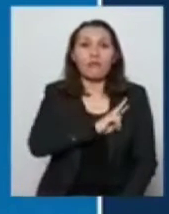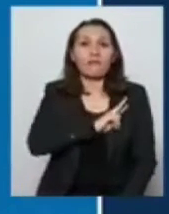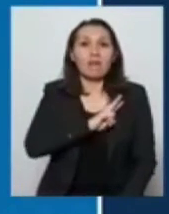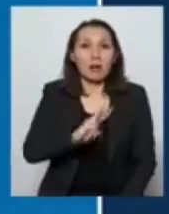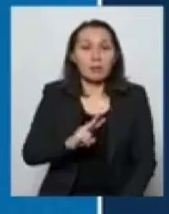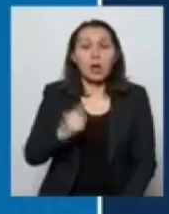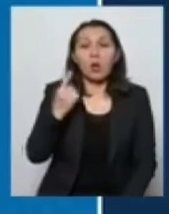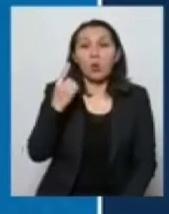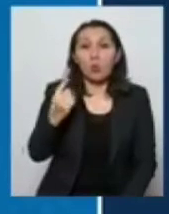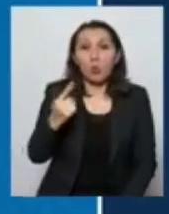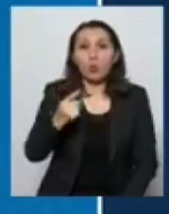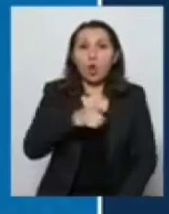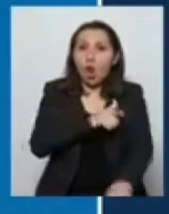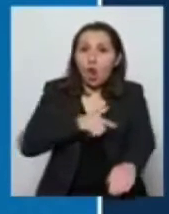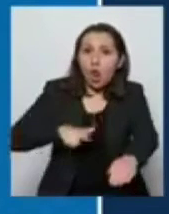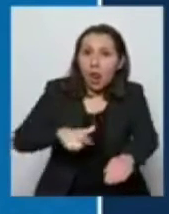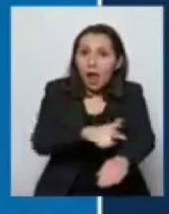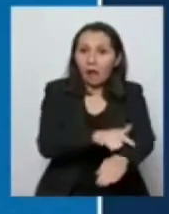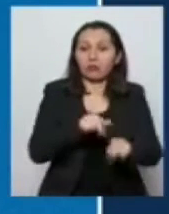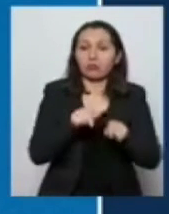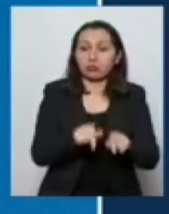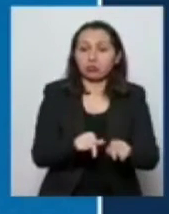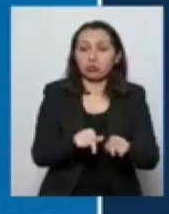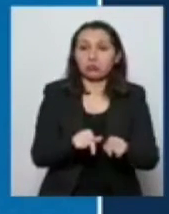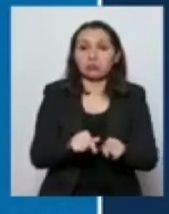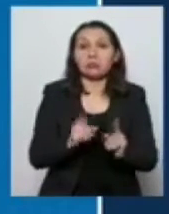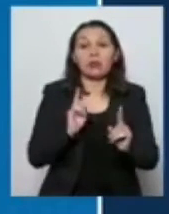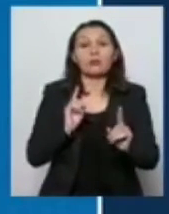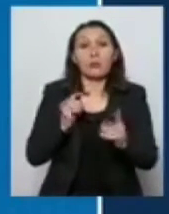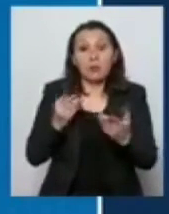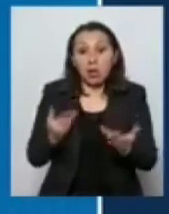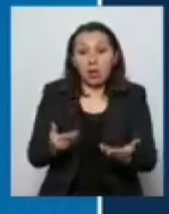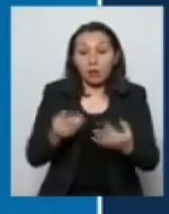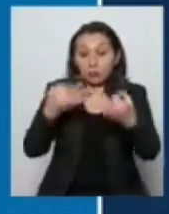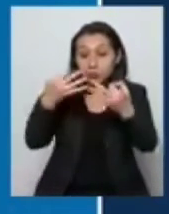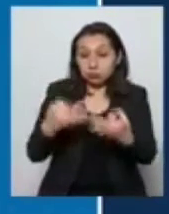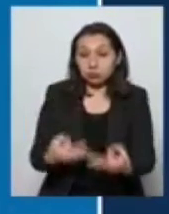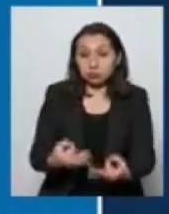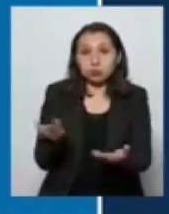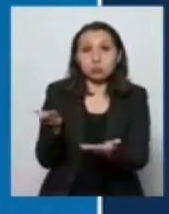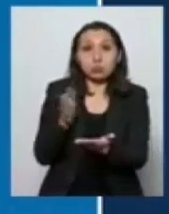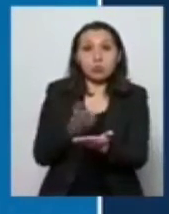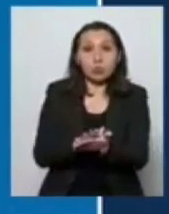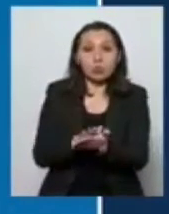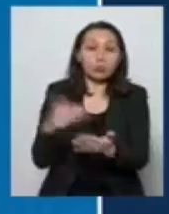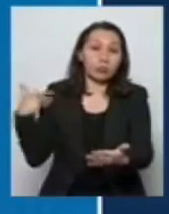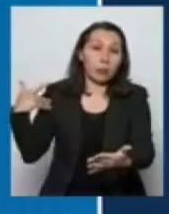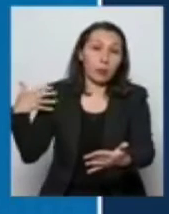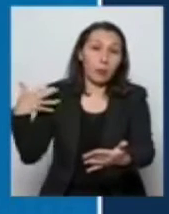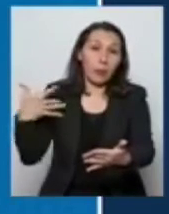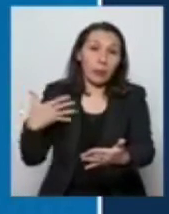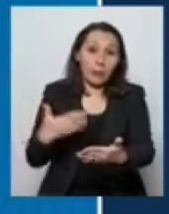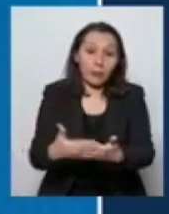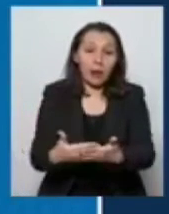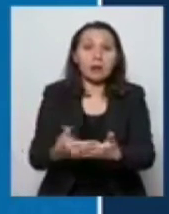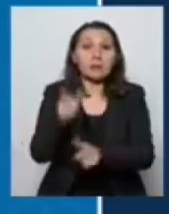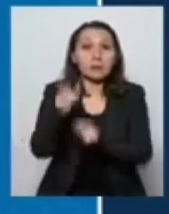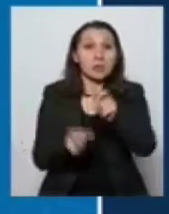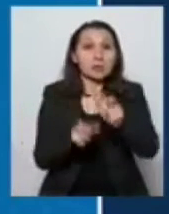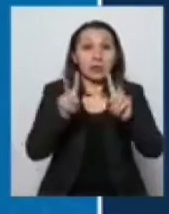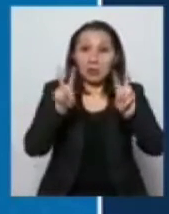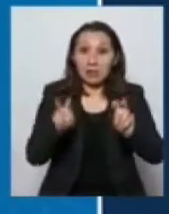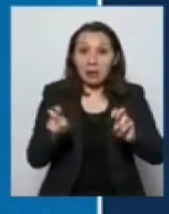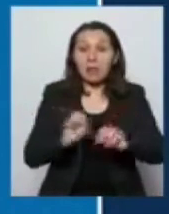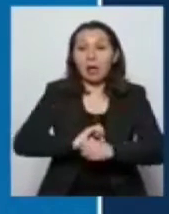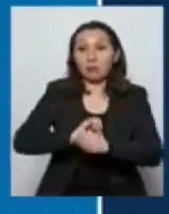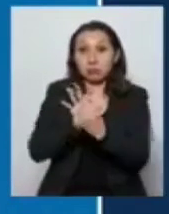Valparaíso y una de Los Lagos. Lo que da una cifra total de fallecimientos hasta la fecha de personas